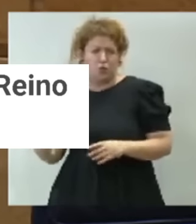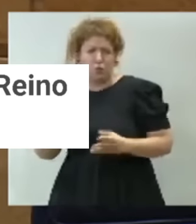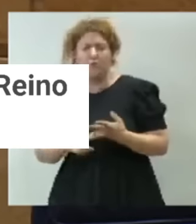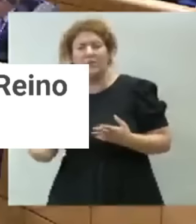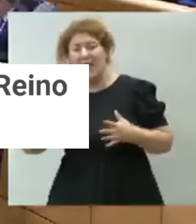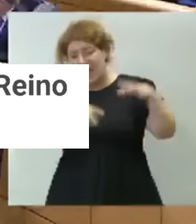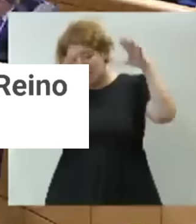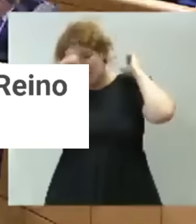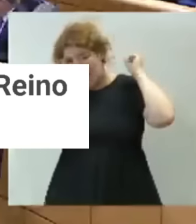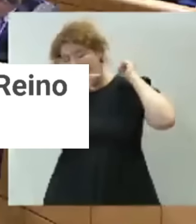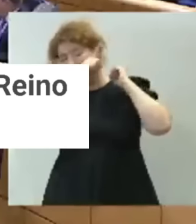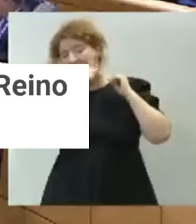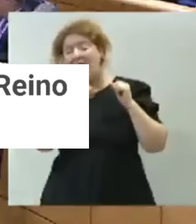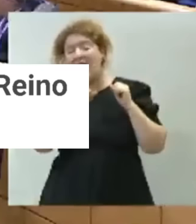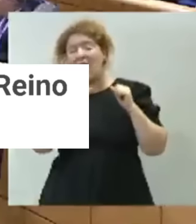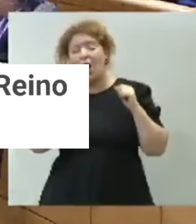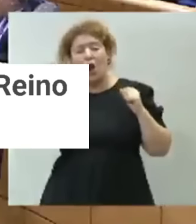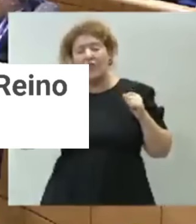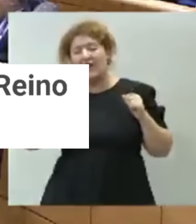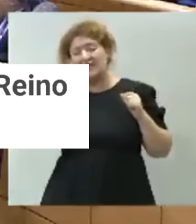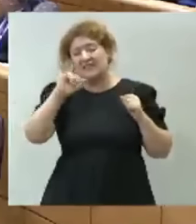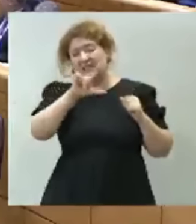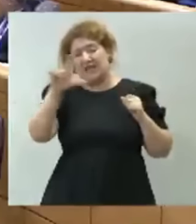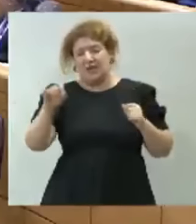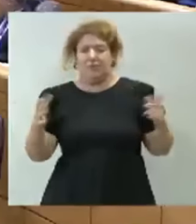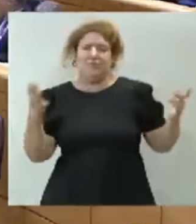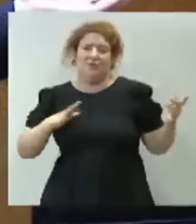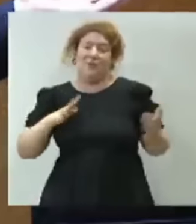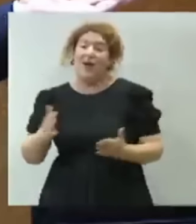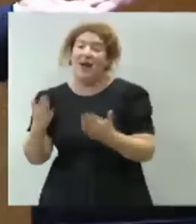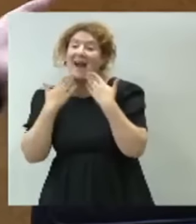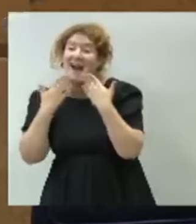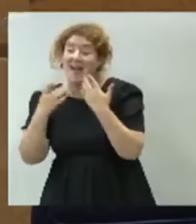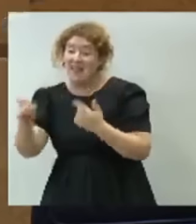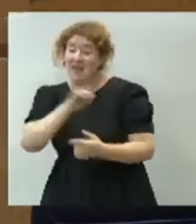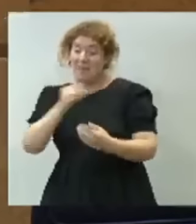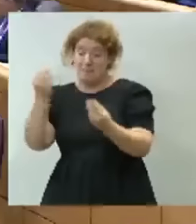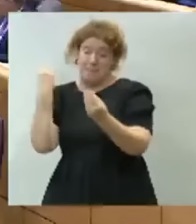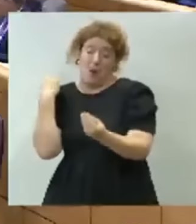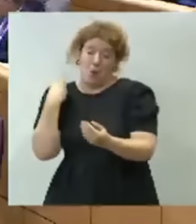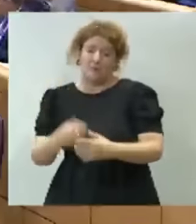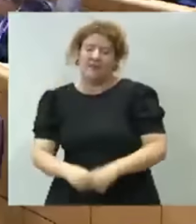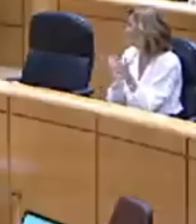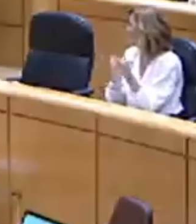Londres, Federico Trillo. Señor Silván, muchas gracias por la pregunta.